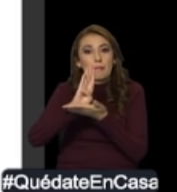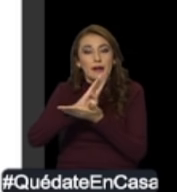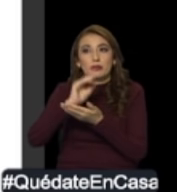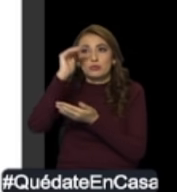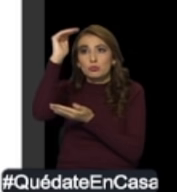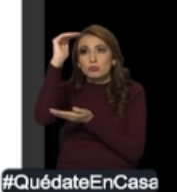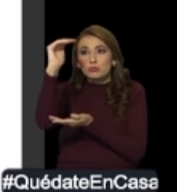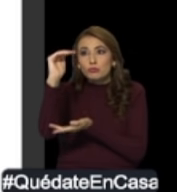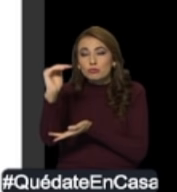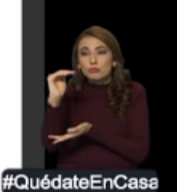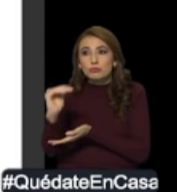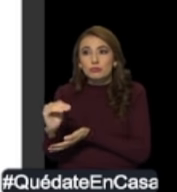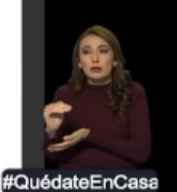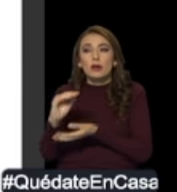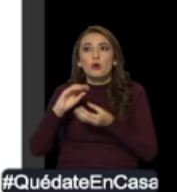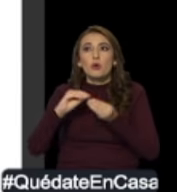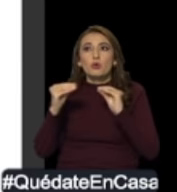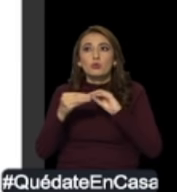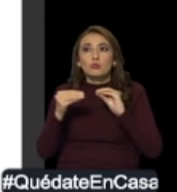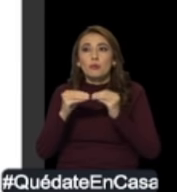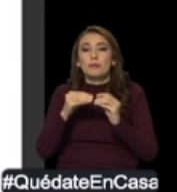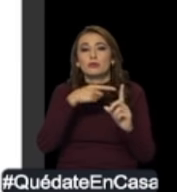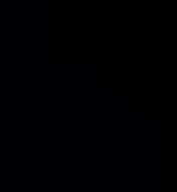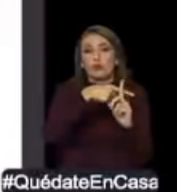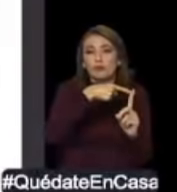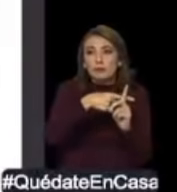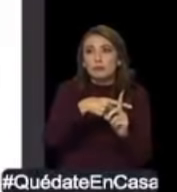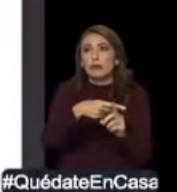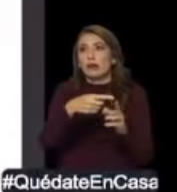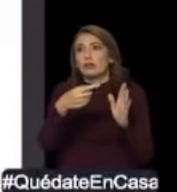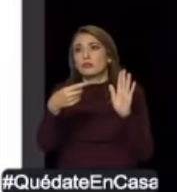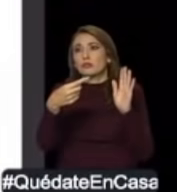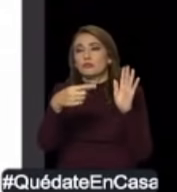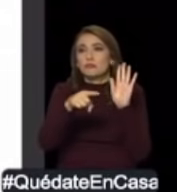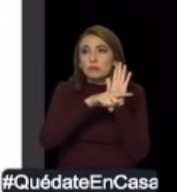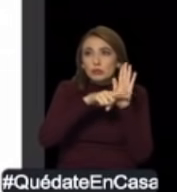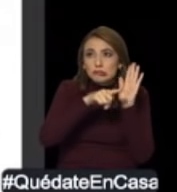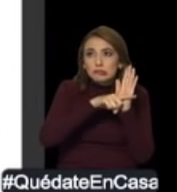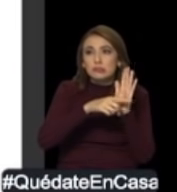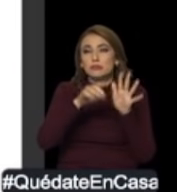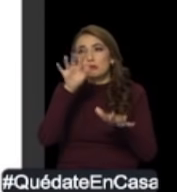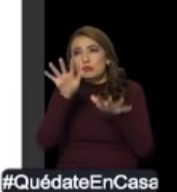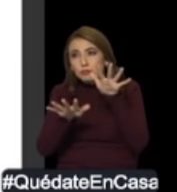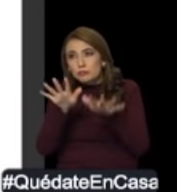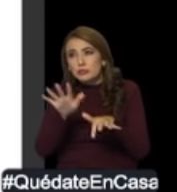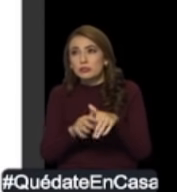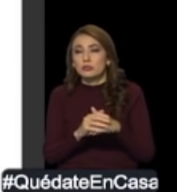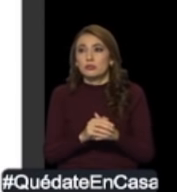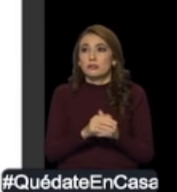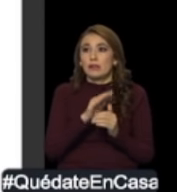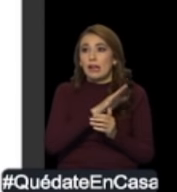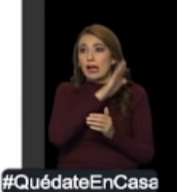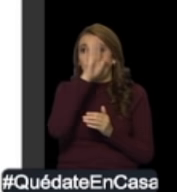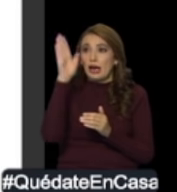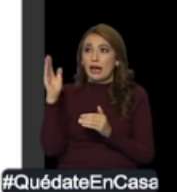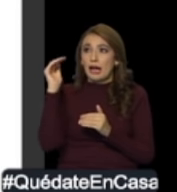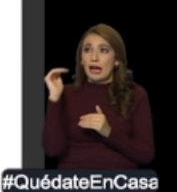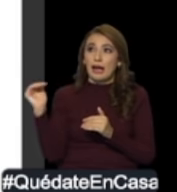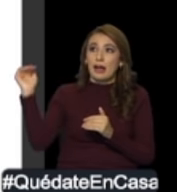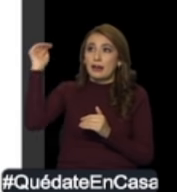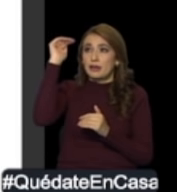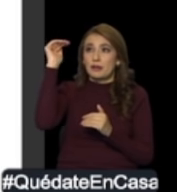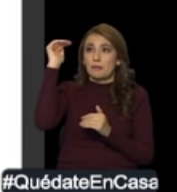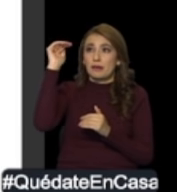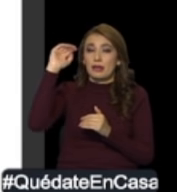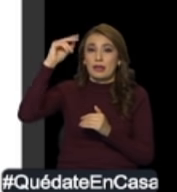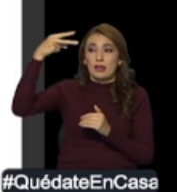casos sospechosos y su respectivo total. En la parte derecha, en la tabla superior, ustedes van a ver la